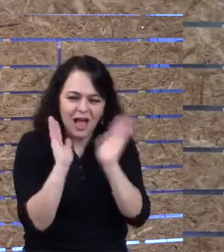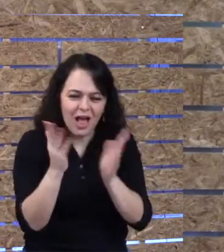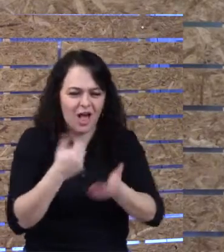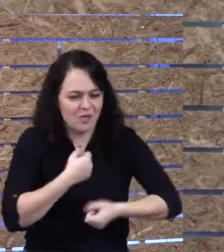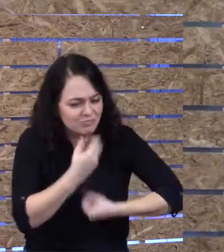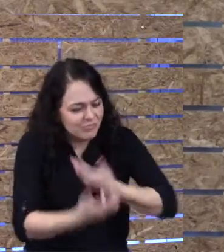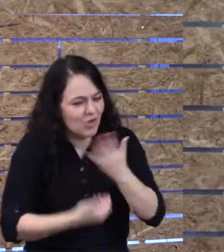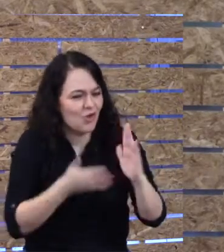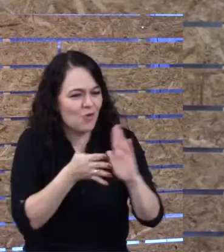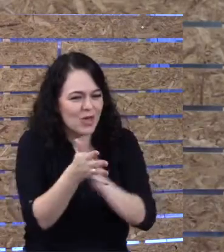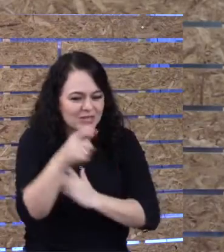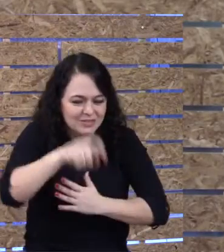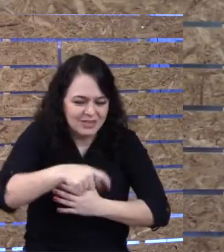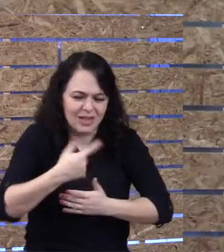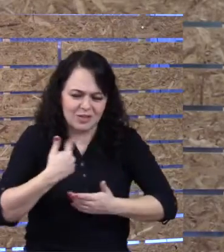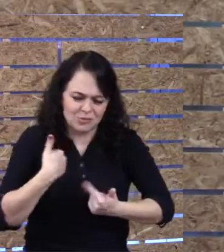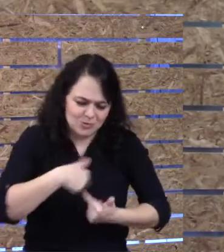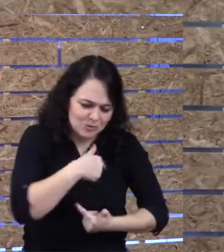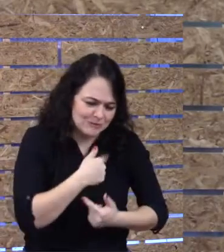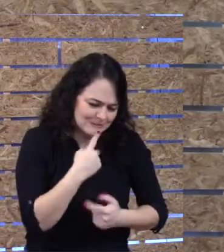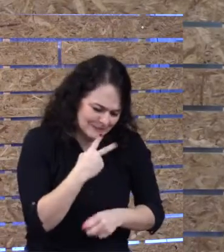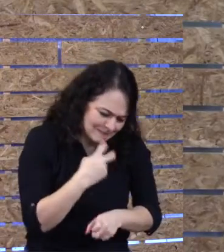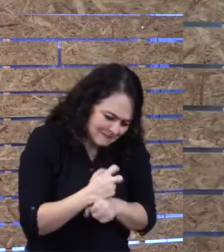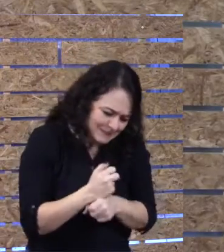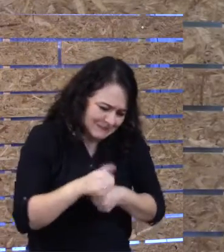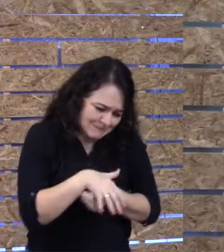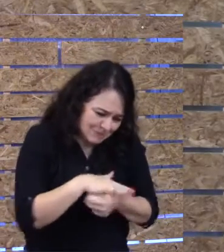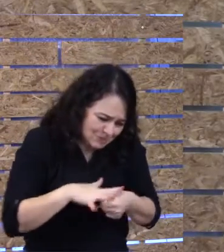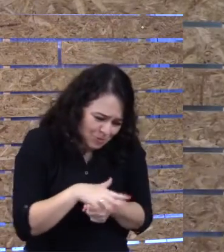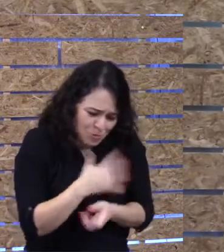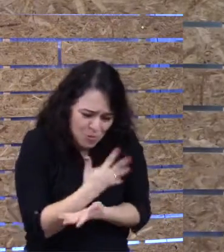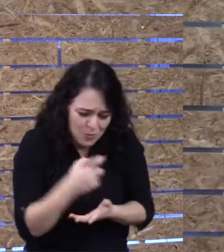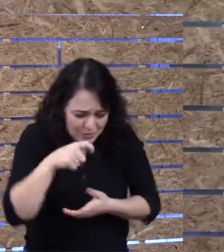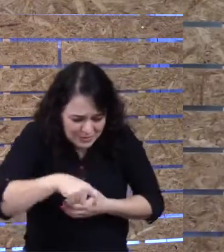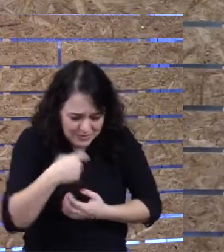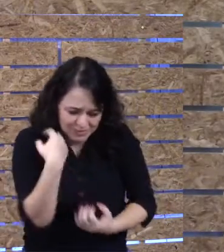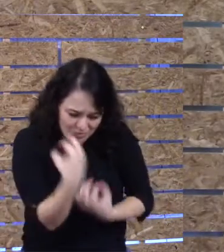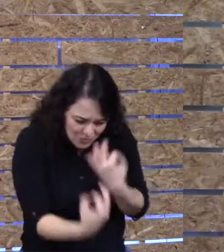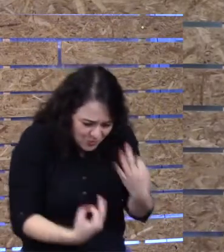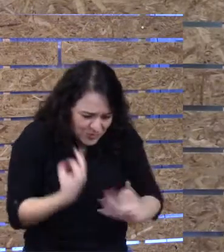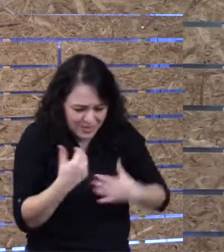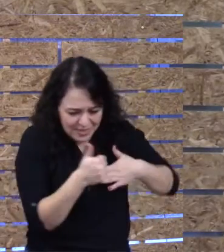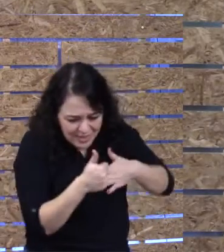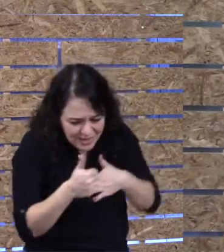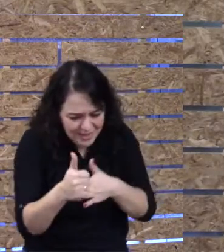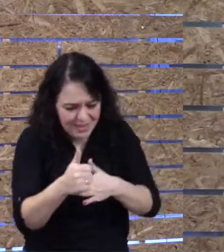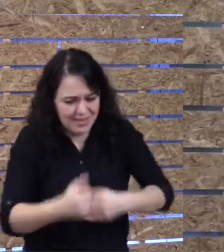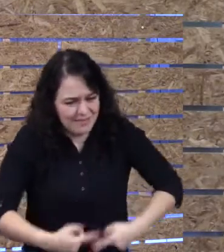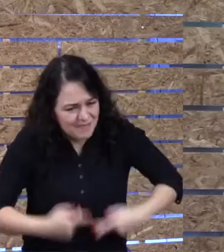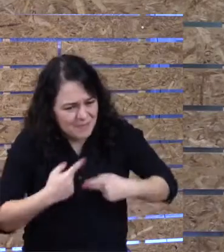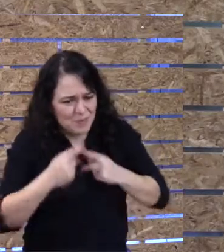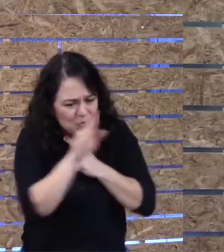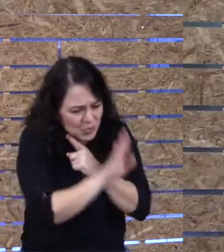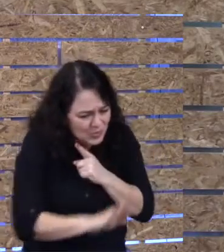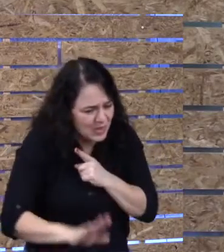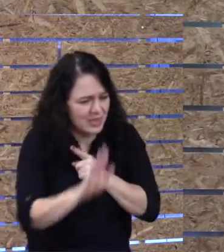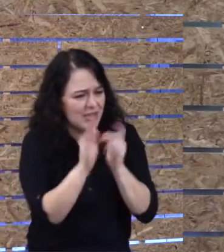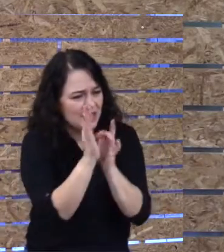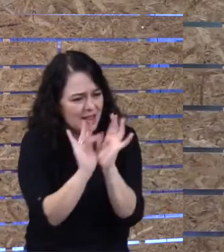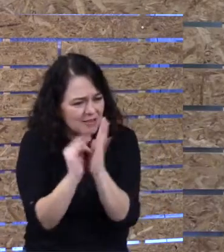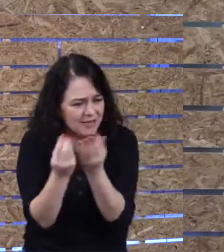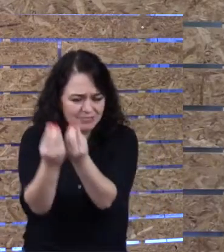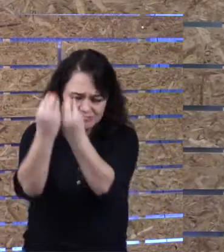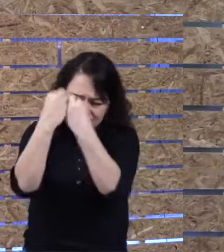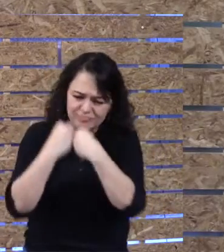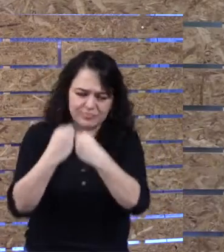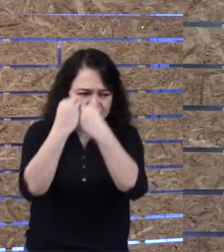por dejarnos pastorear, de nuestras necesidades de ser cuidados, guiados, protegidos, alimentados por el Señor,